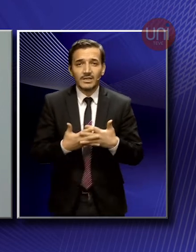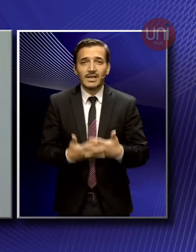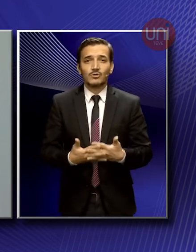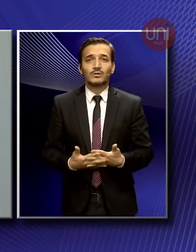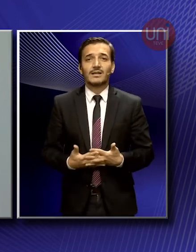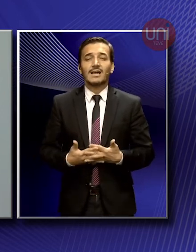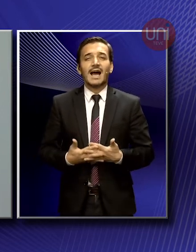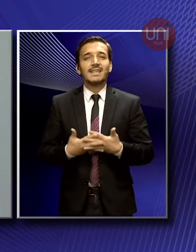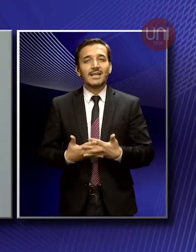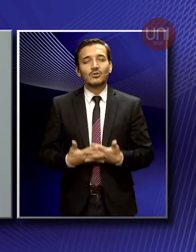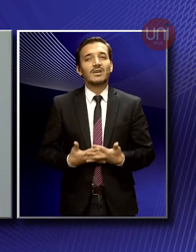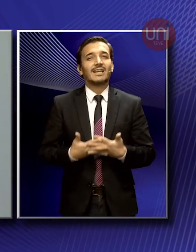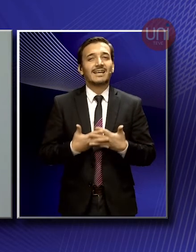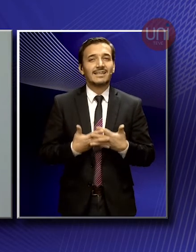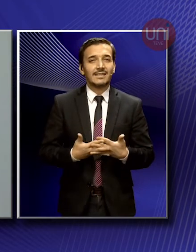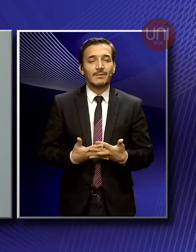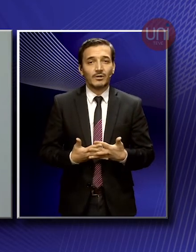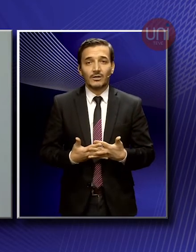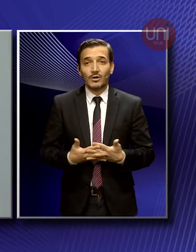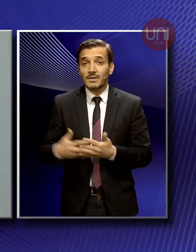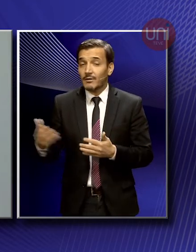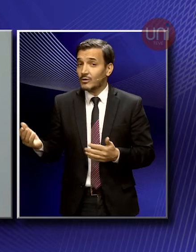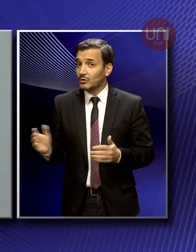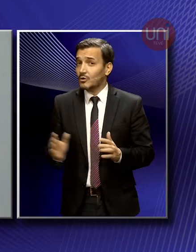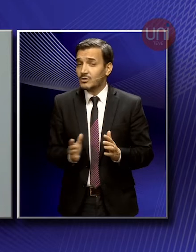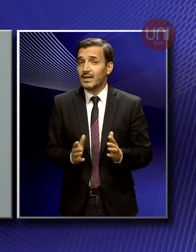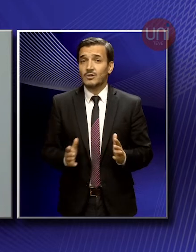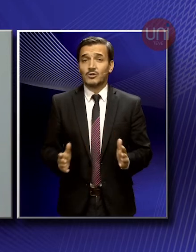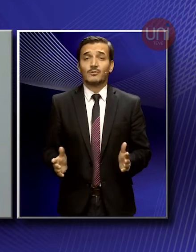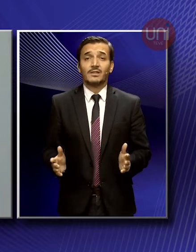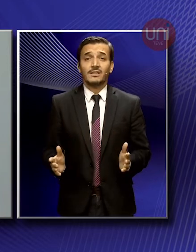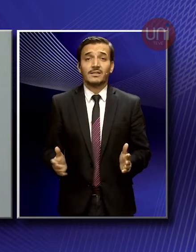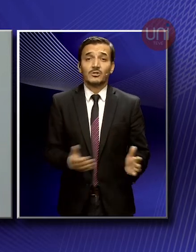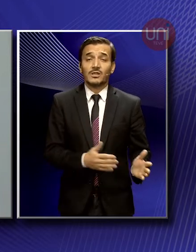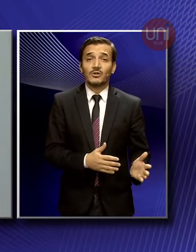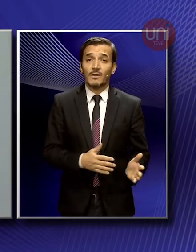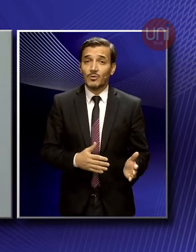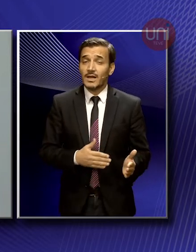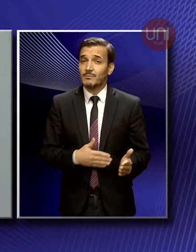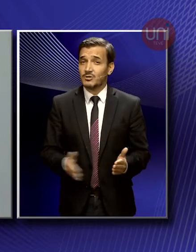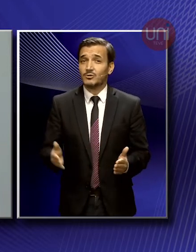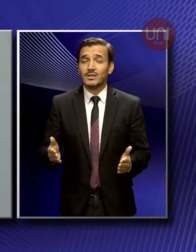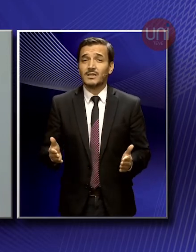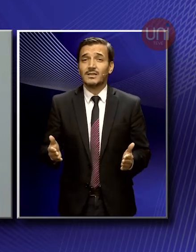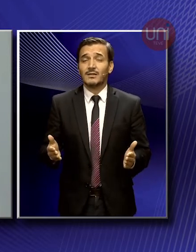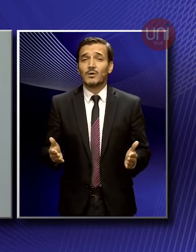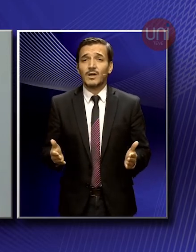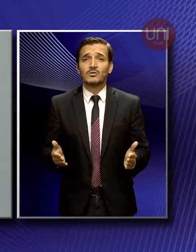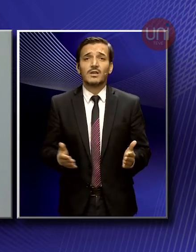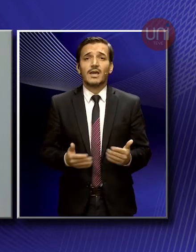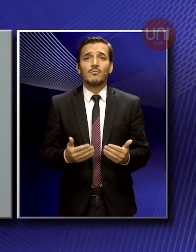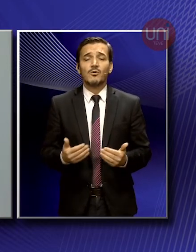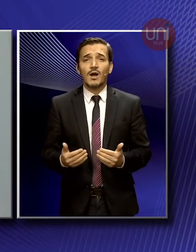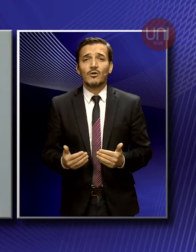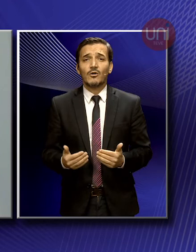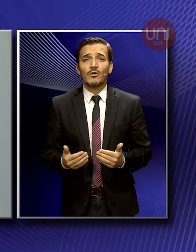quería consultar, ¿hay datos en la Argentina? Porque hoy miraba los datos de Rusia, son sorprendentes, ellos teniendo la vacuna, el porcentual de vacunados es